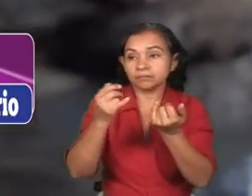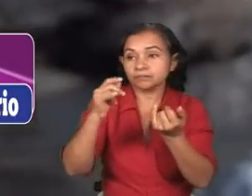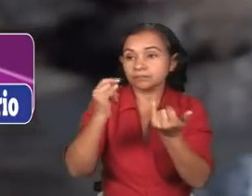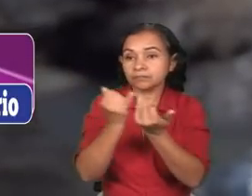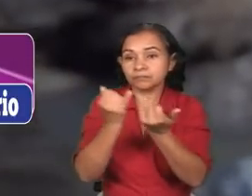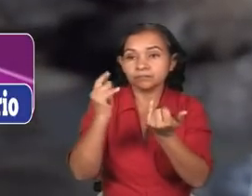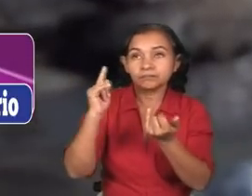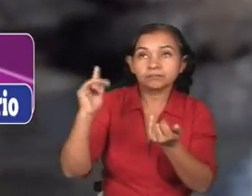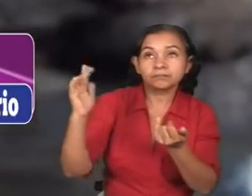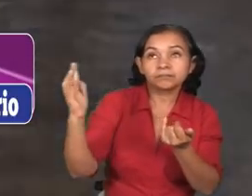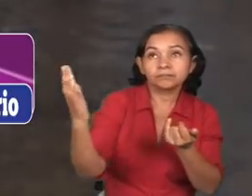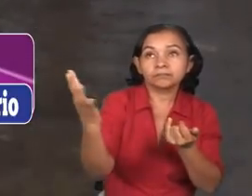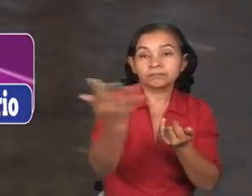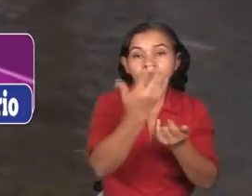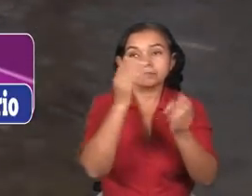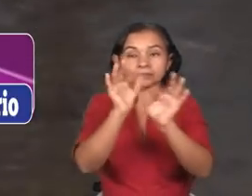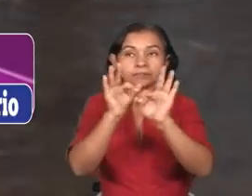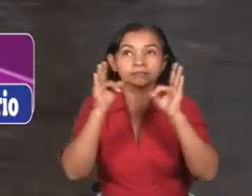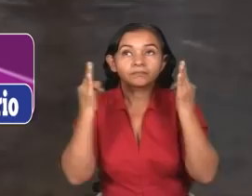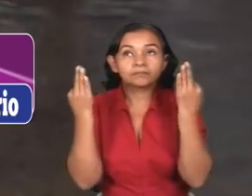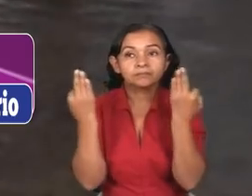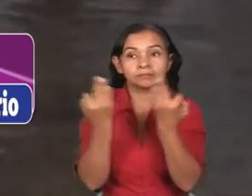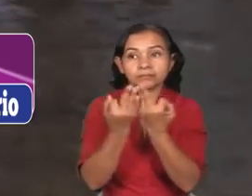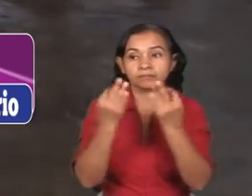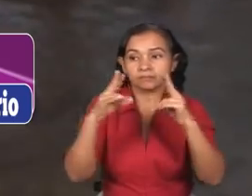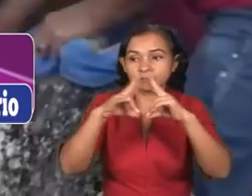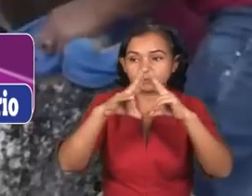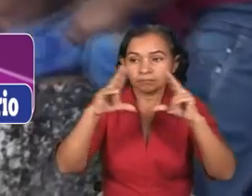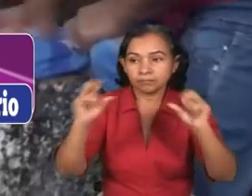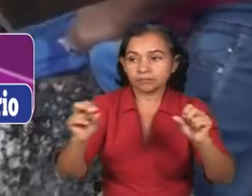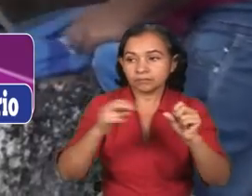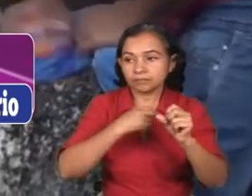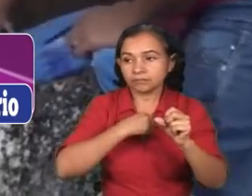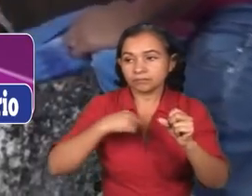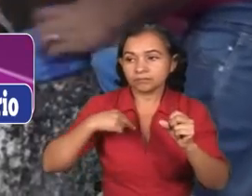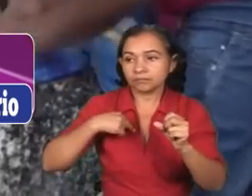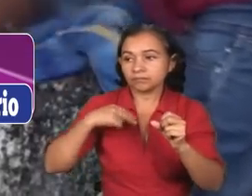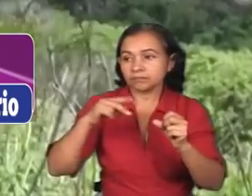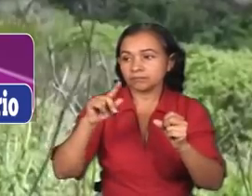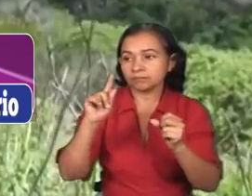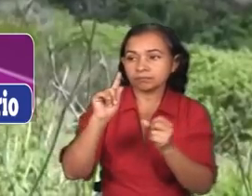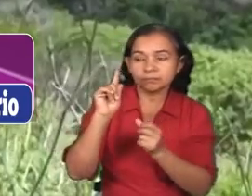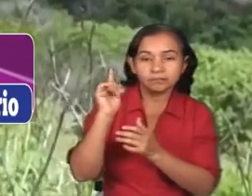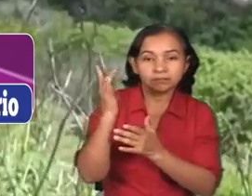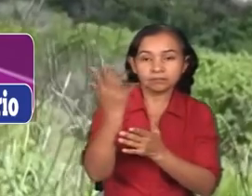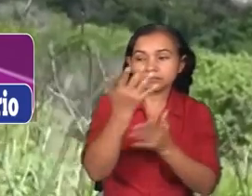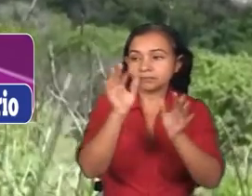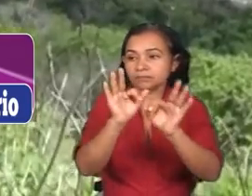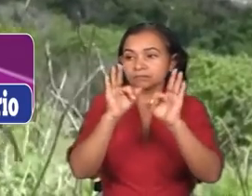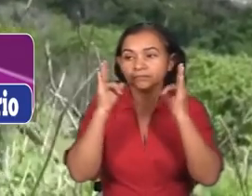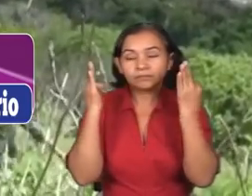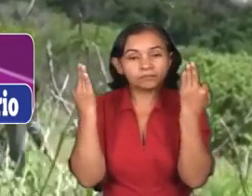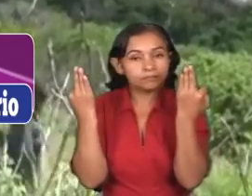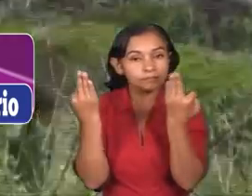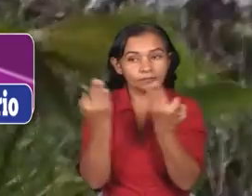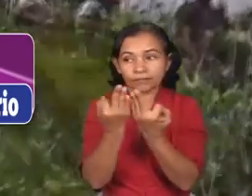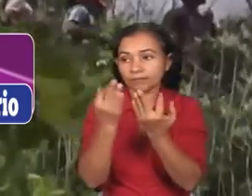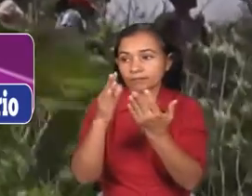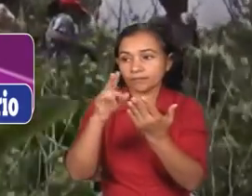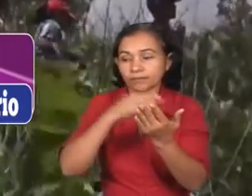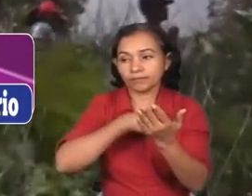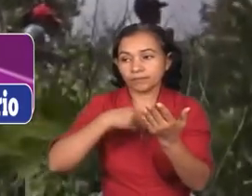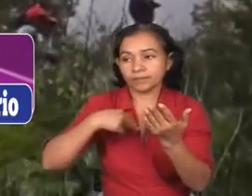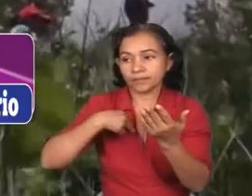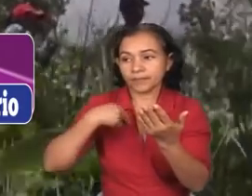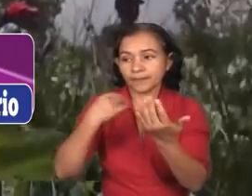a todas las familias del país. Pero además de llevar el agua, llevar el saneamiento a todas las familias del país. Y así entonces se conforma un programa